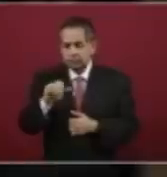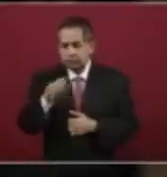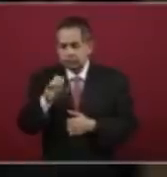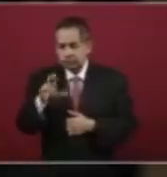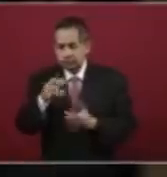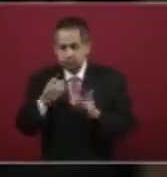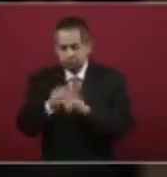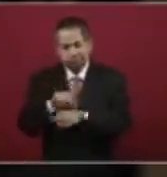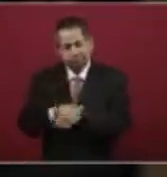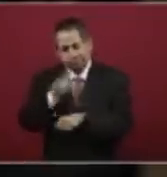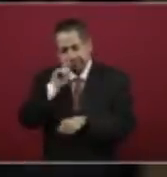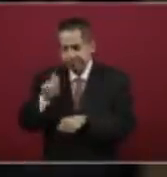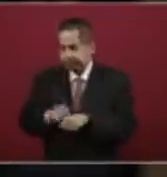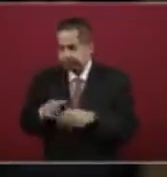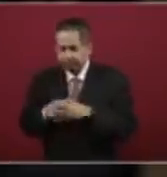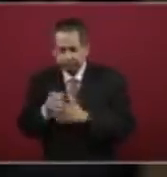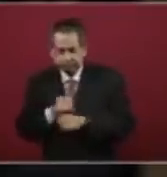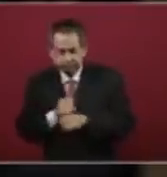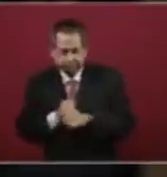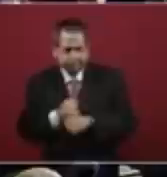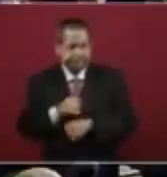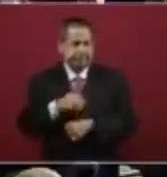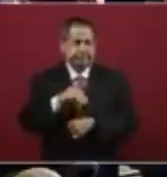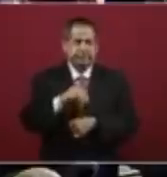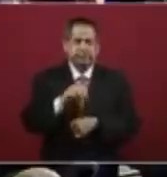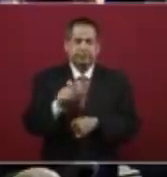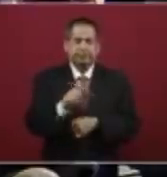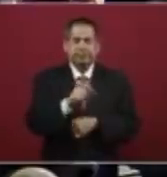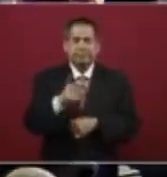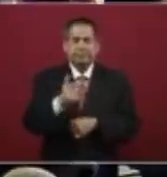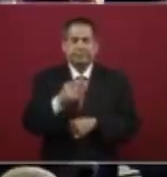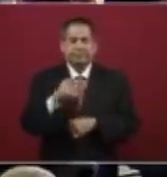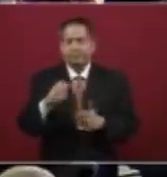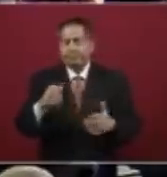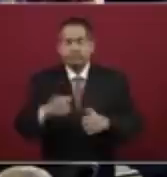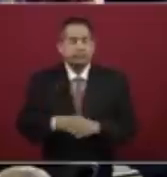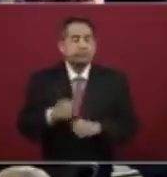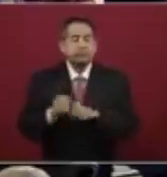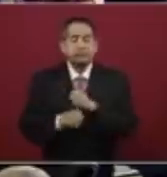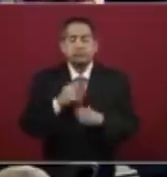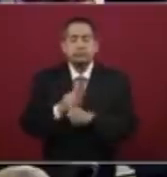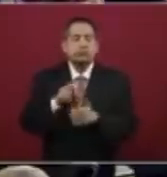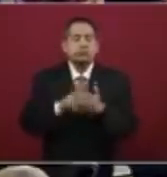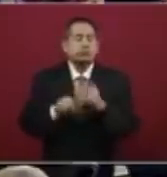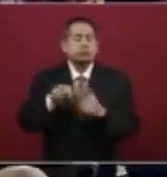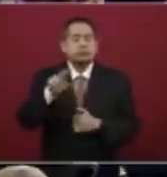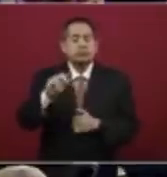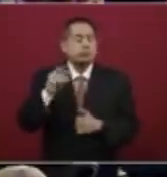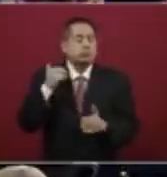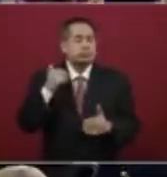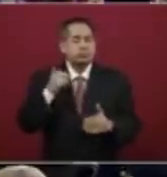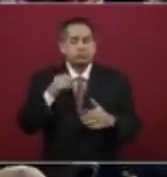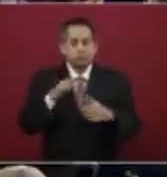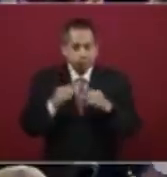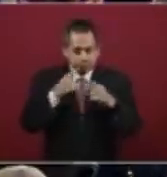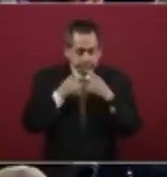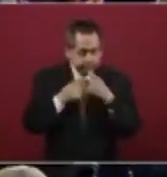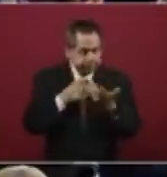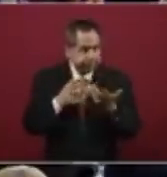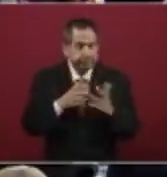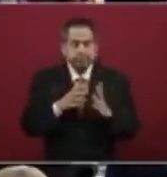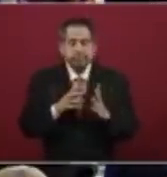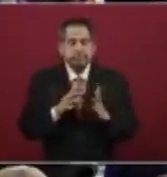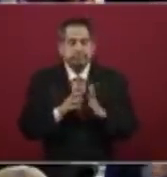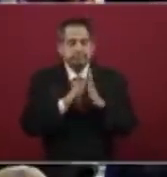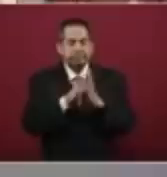con otros periodistas que también lo hicieron. Año 2018, se presenta en la última elección la participación de